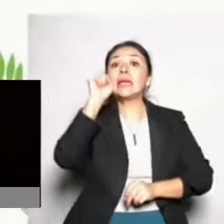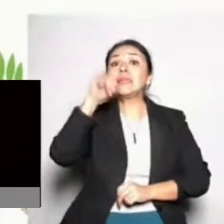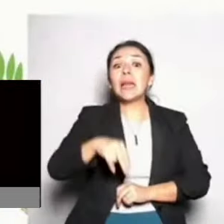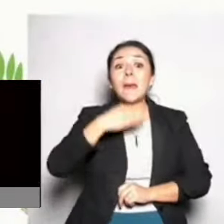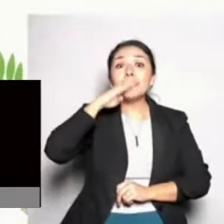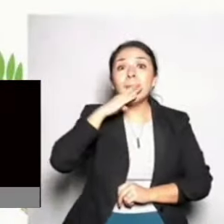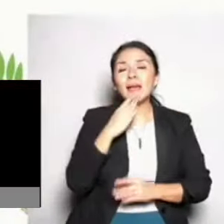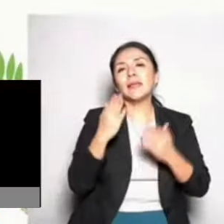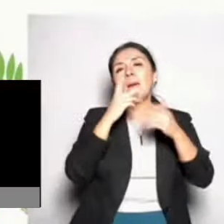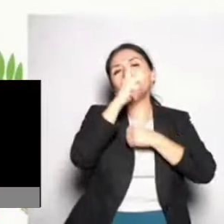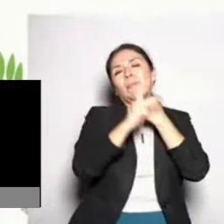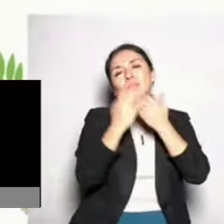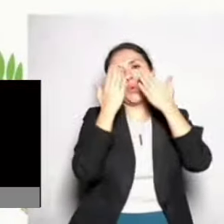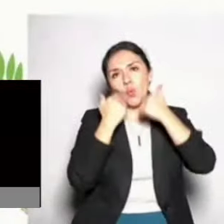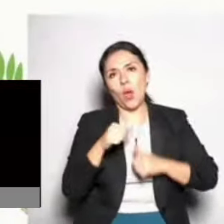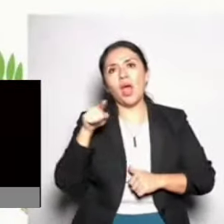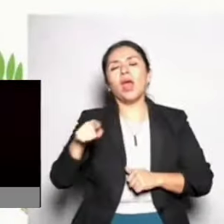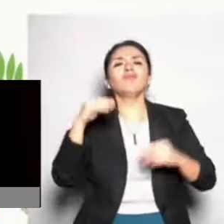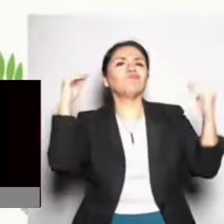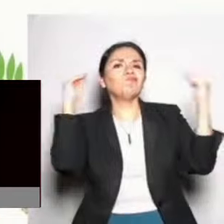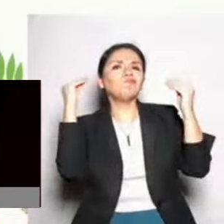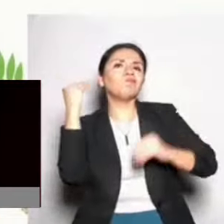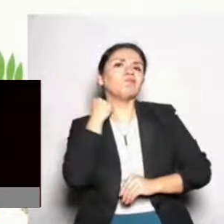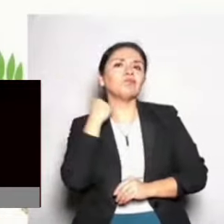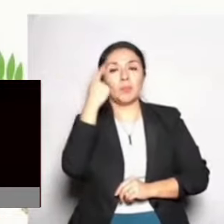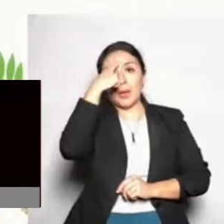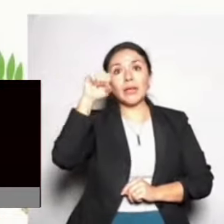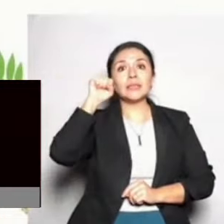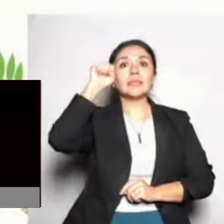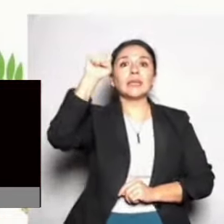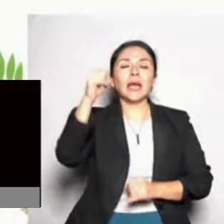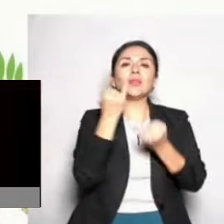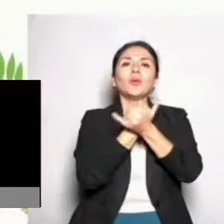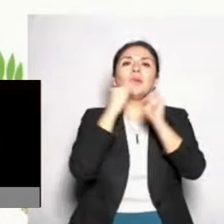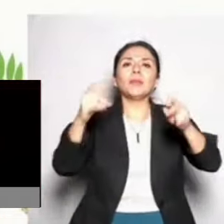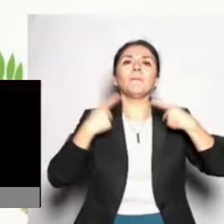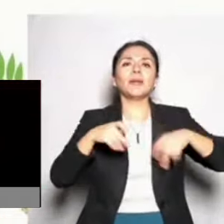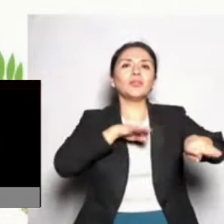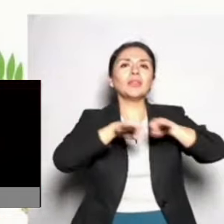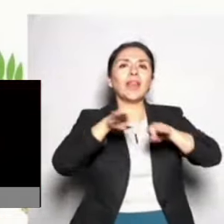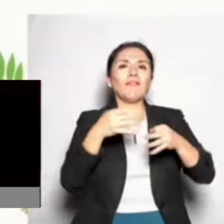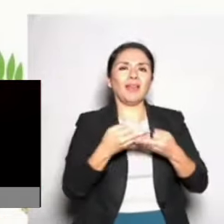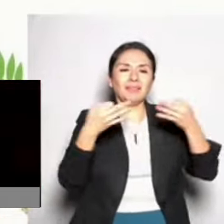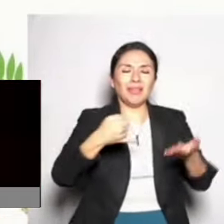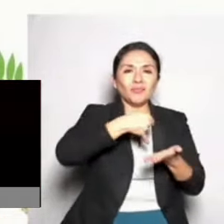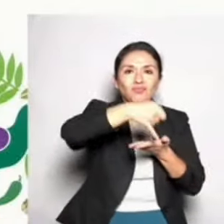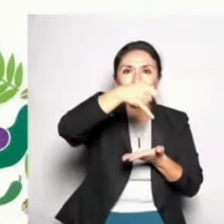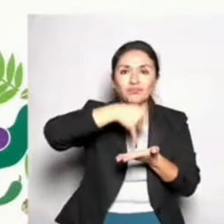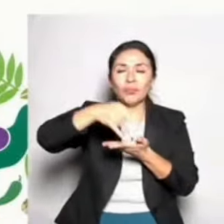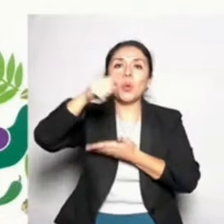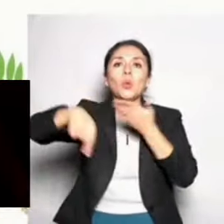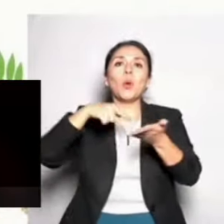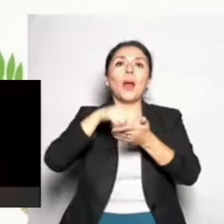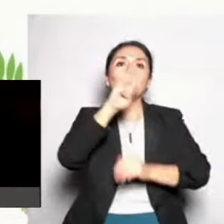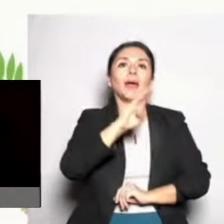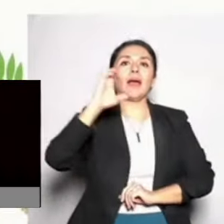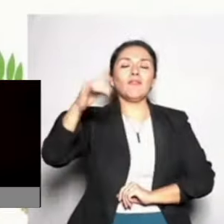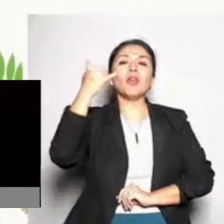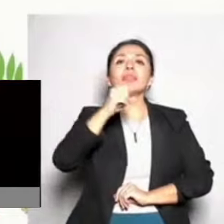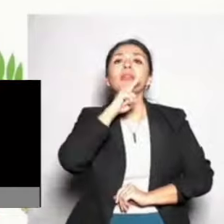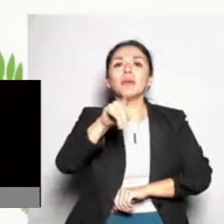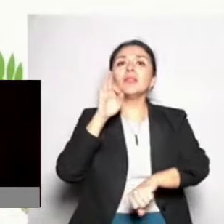internacional con el cambio climático eh y estamos en una búsqueda en una transformación global hacia un mundo más